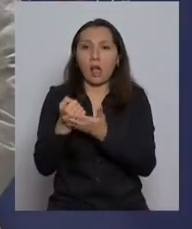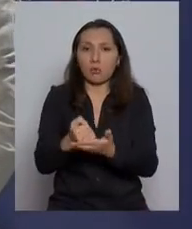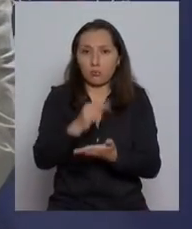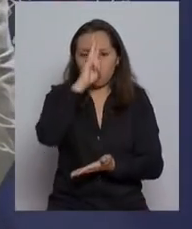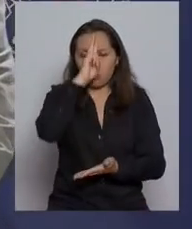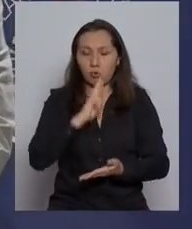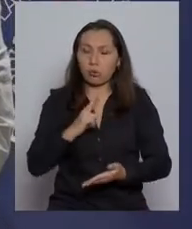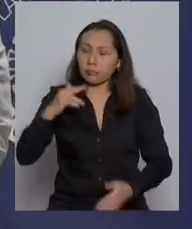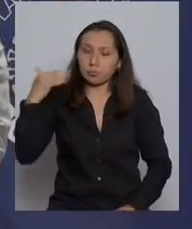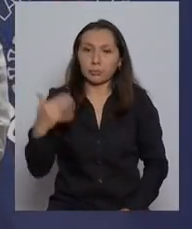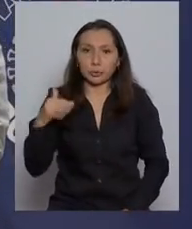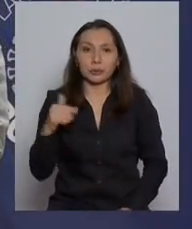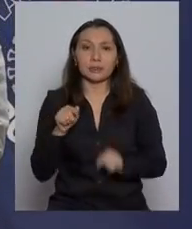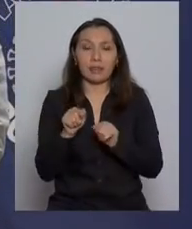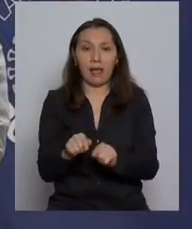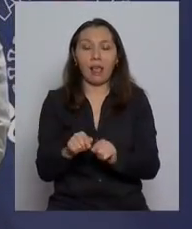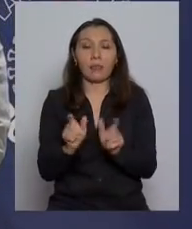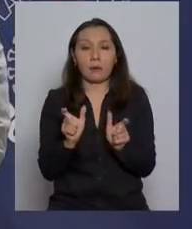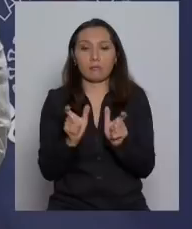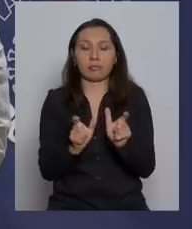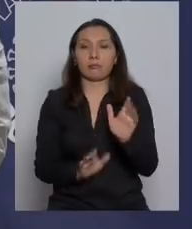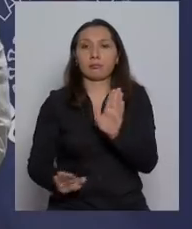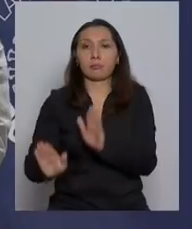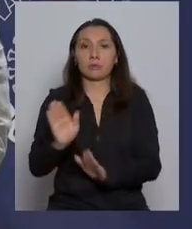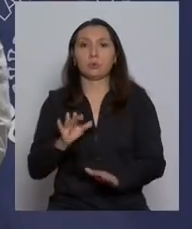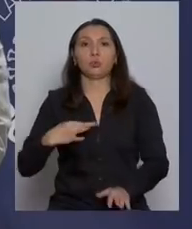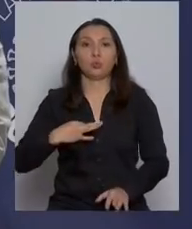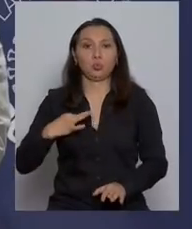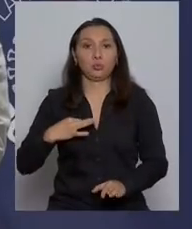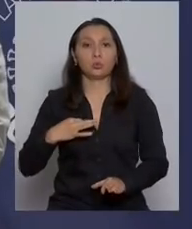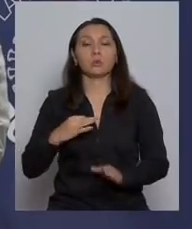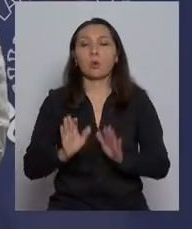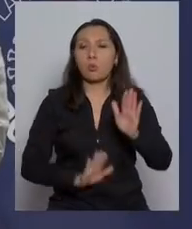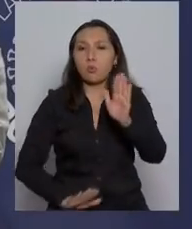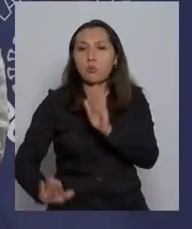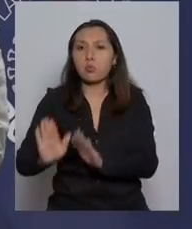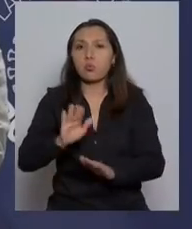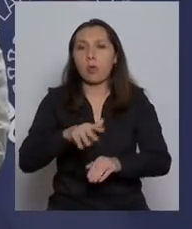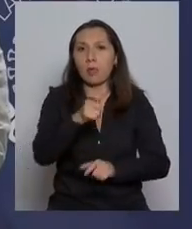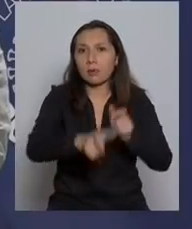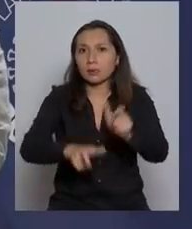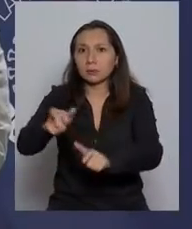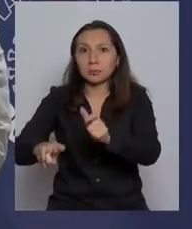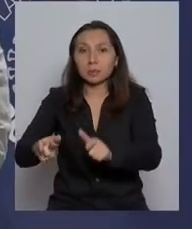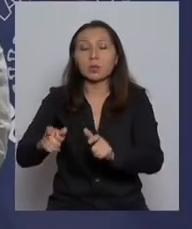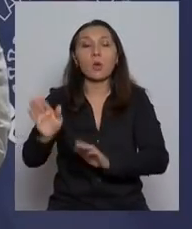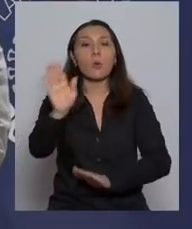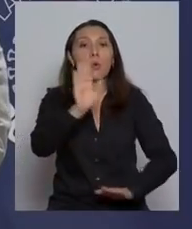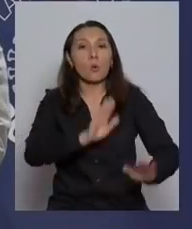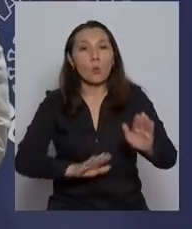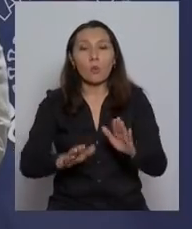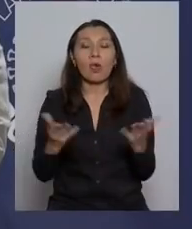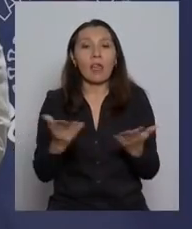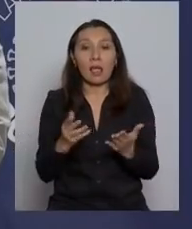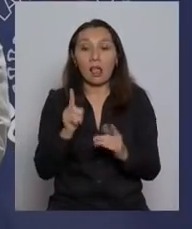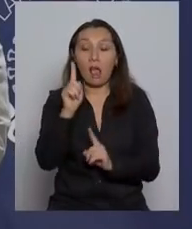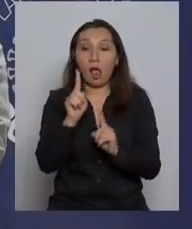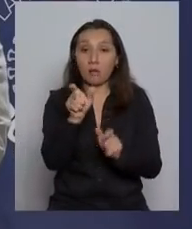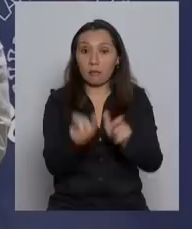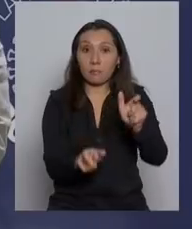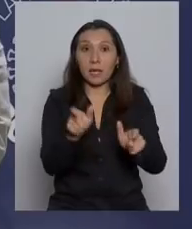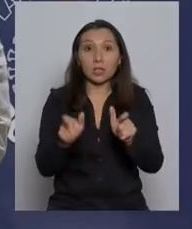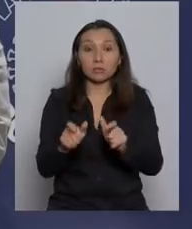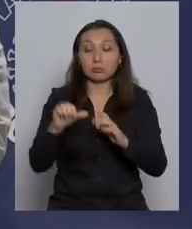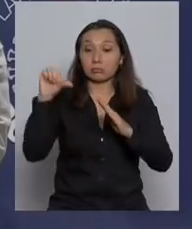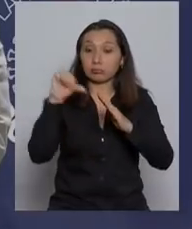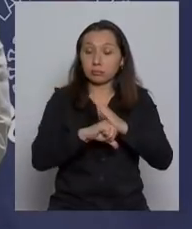rol fundamental en la protección de los ciudadanos, en el cuidado de los ciudadanos y en el cuidado de que aquellas personas que